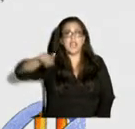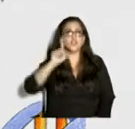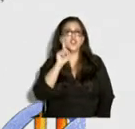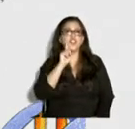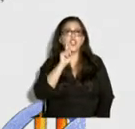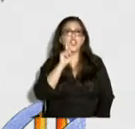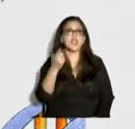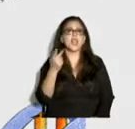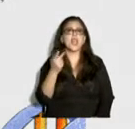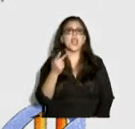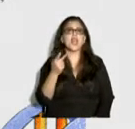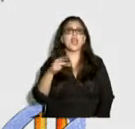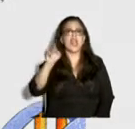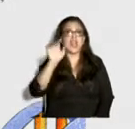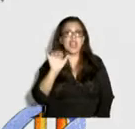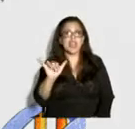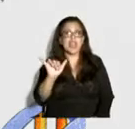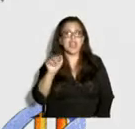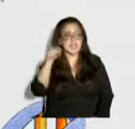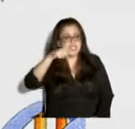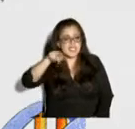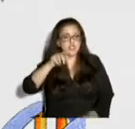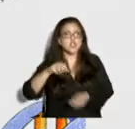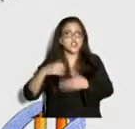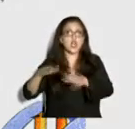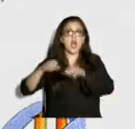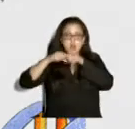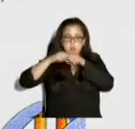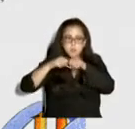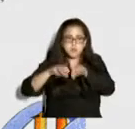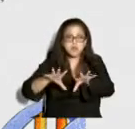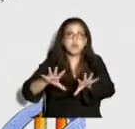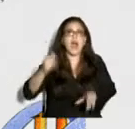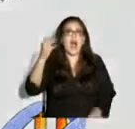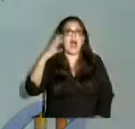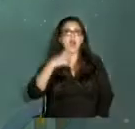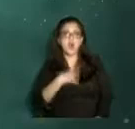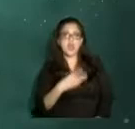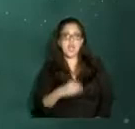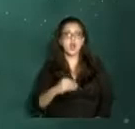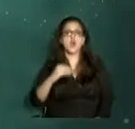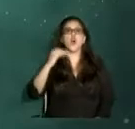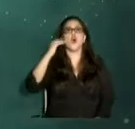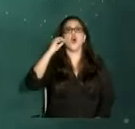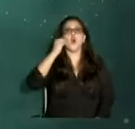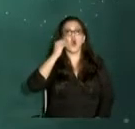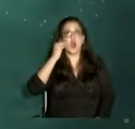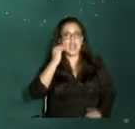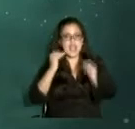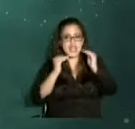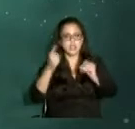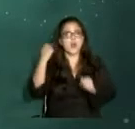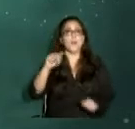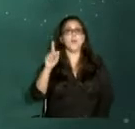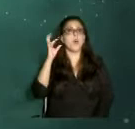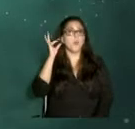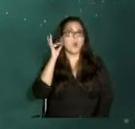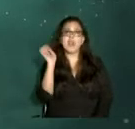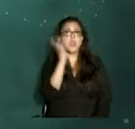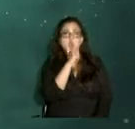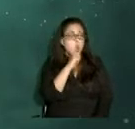Y y los transmiten a sus hijos y a sus nietos en forma tal cual como lo han recibido. Las mujeres no tenemos cromosoma